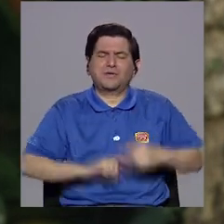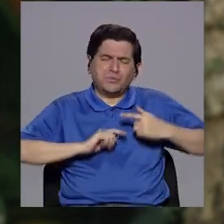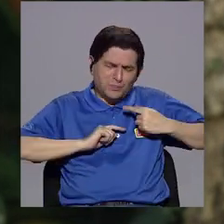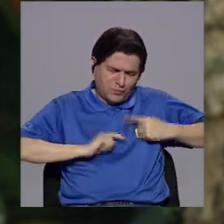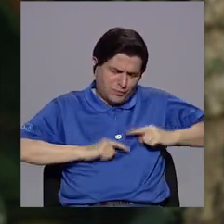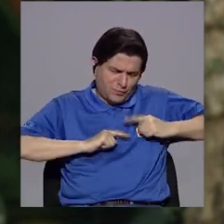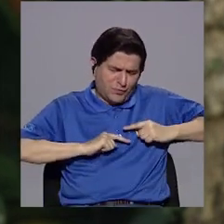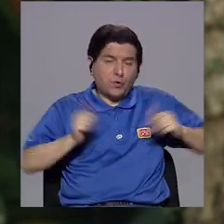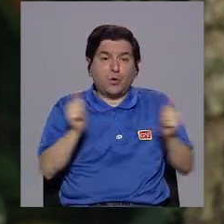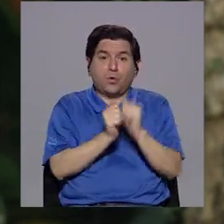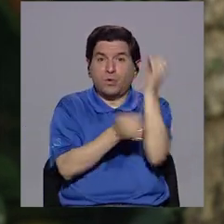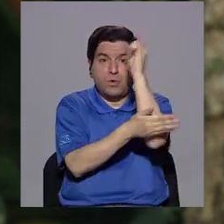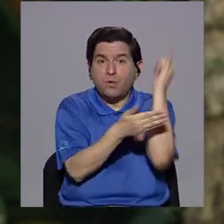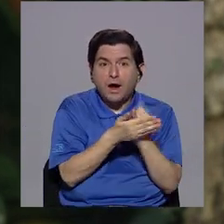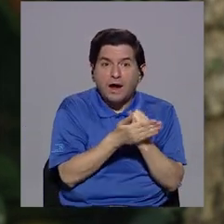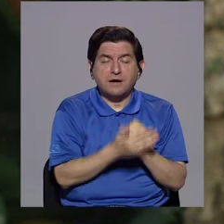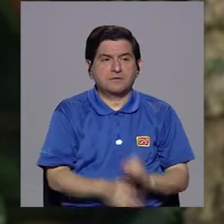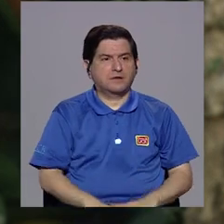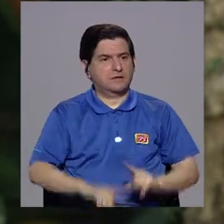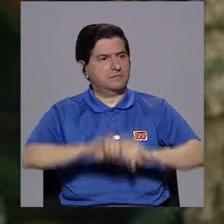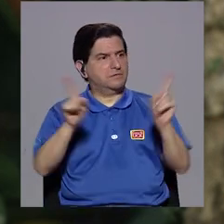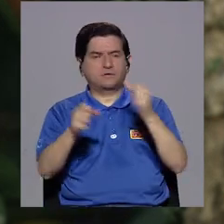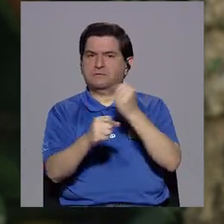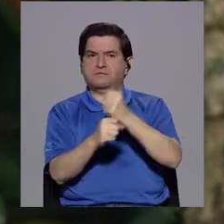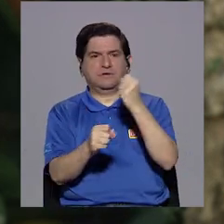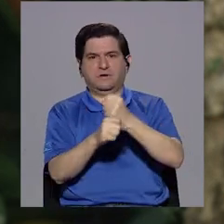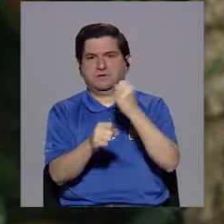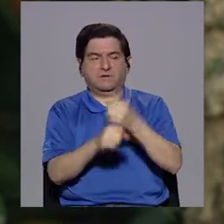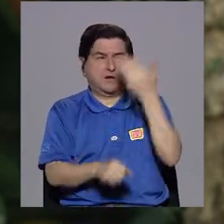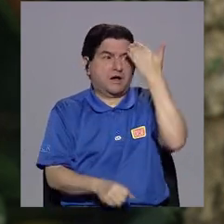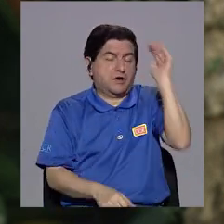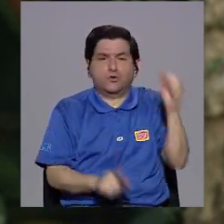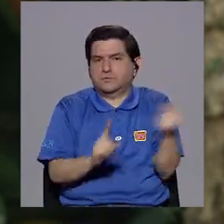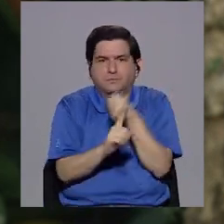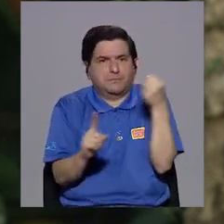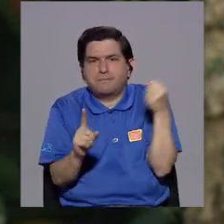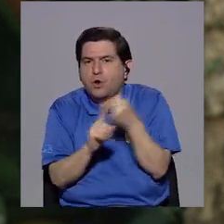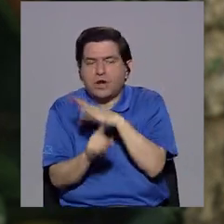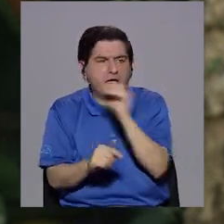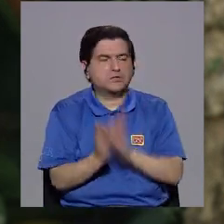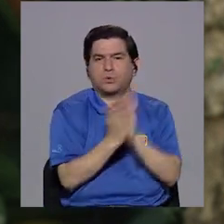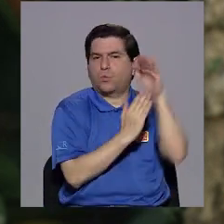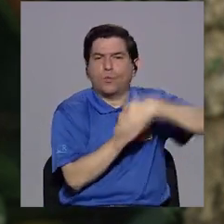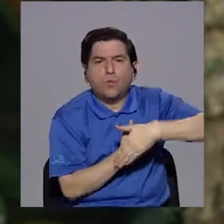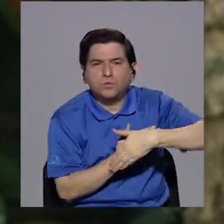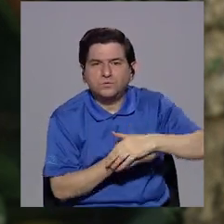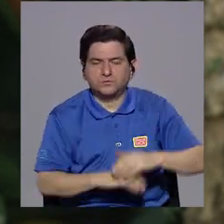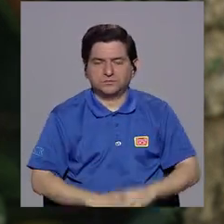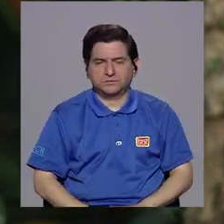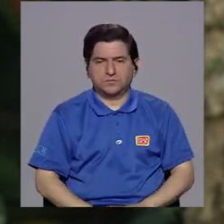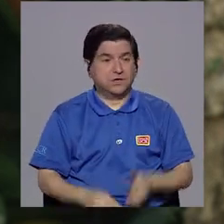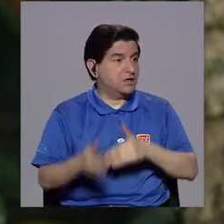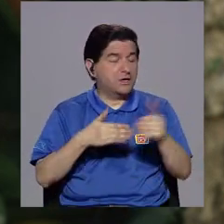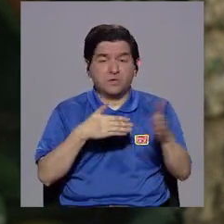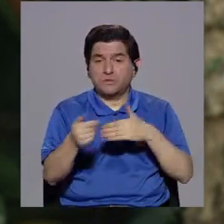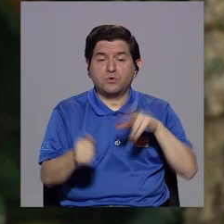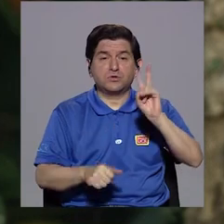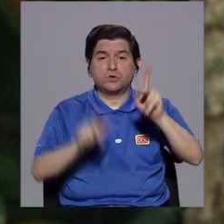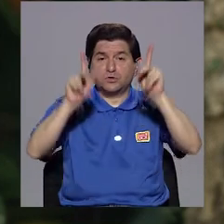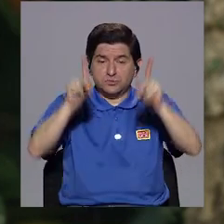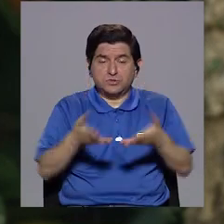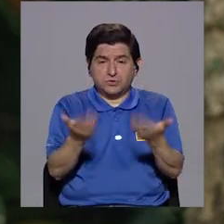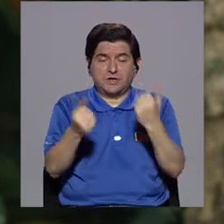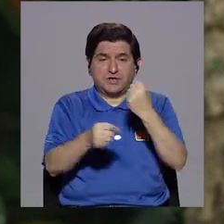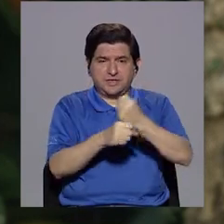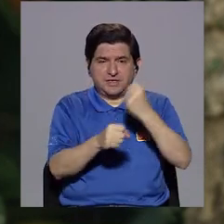duelo, por ejemplo, con arte, a trabajar... no sé, violencia o abuso, ¿verdad? Y aún así, dos